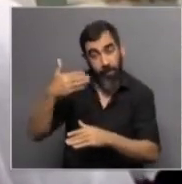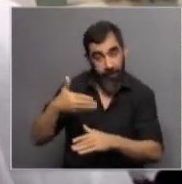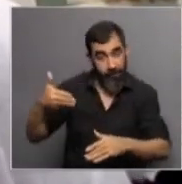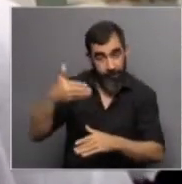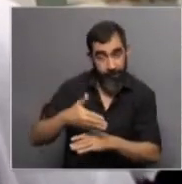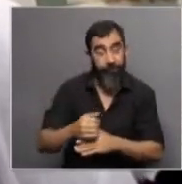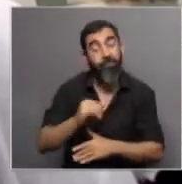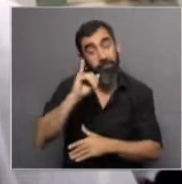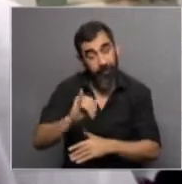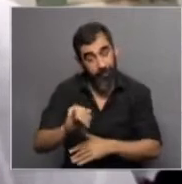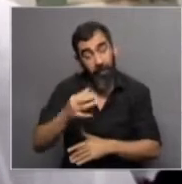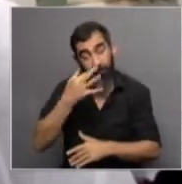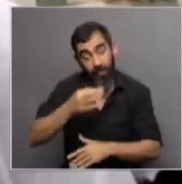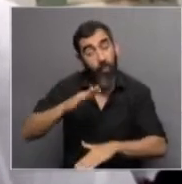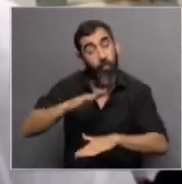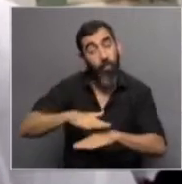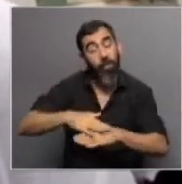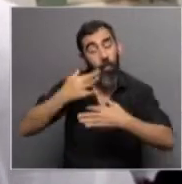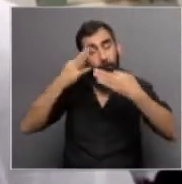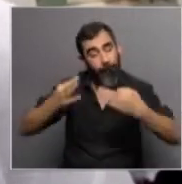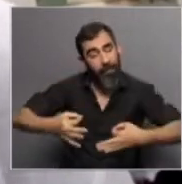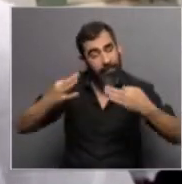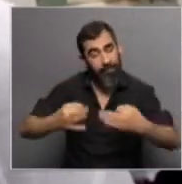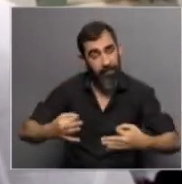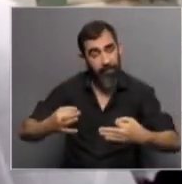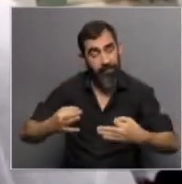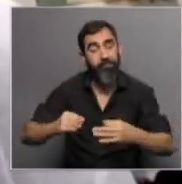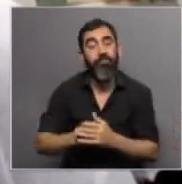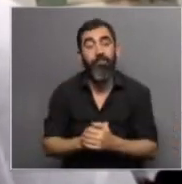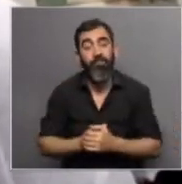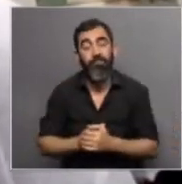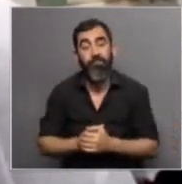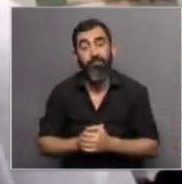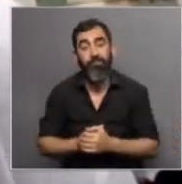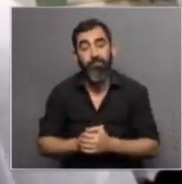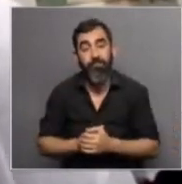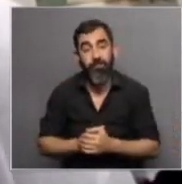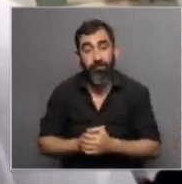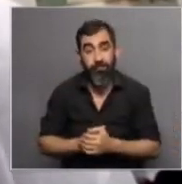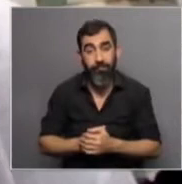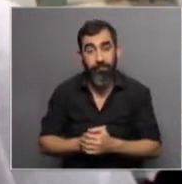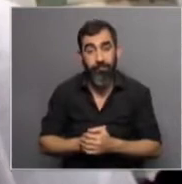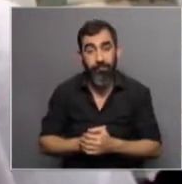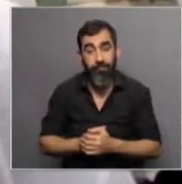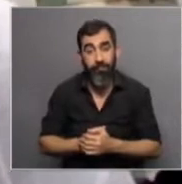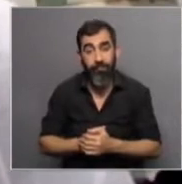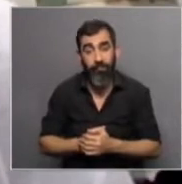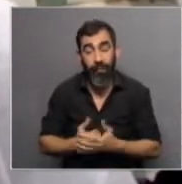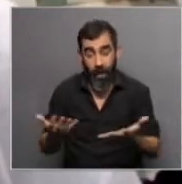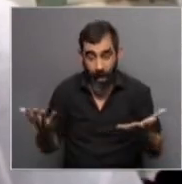Y sí, la verdad que es un momento muy especial para las neurociencias, que en este momento